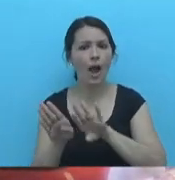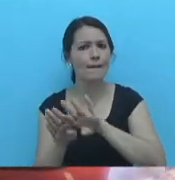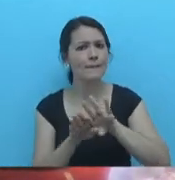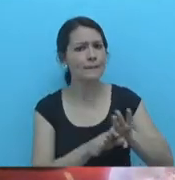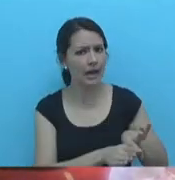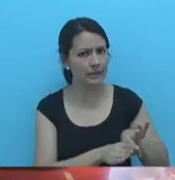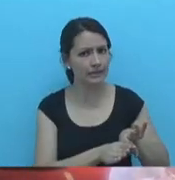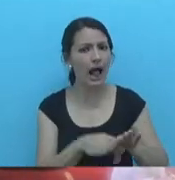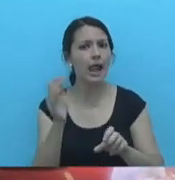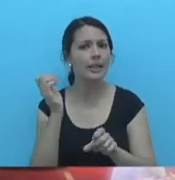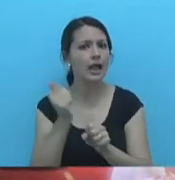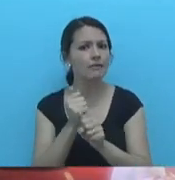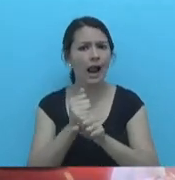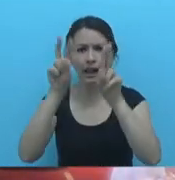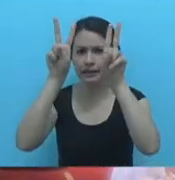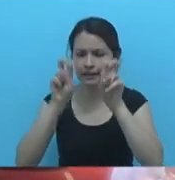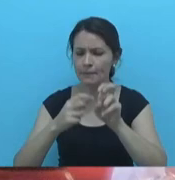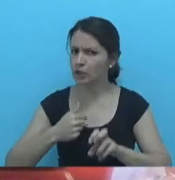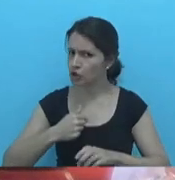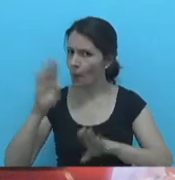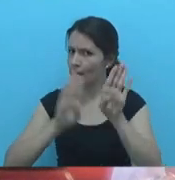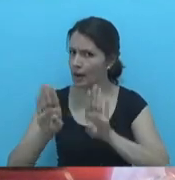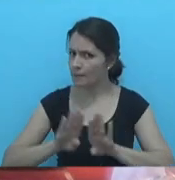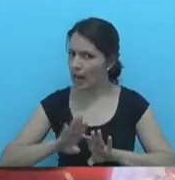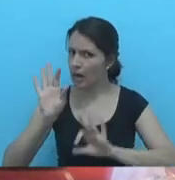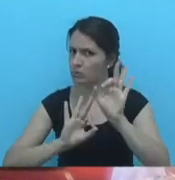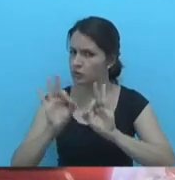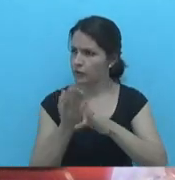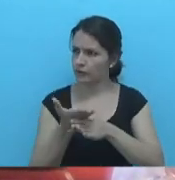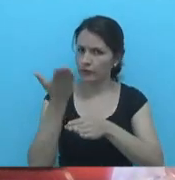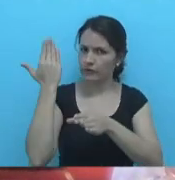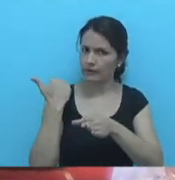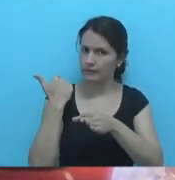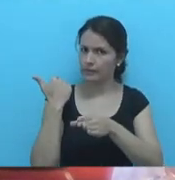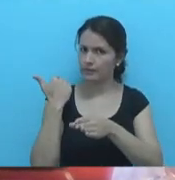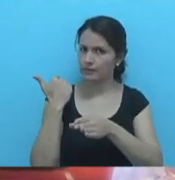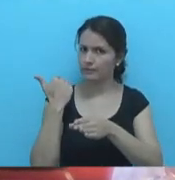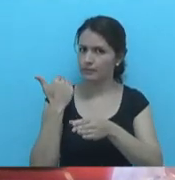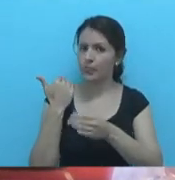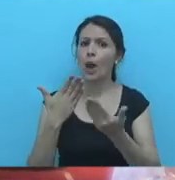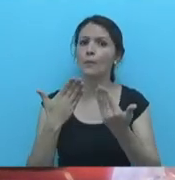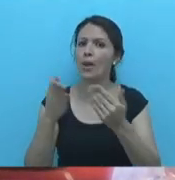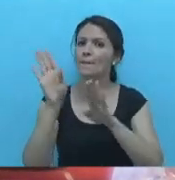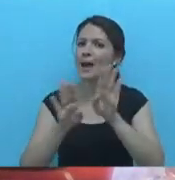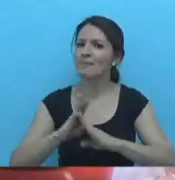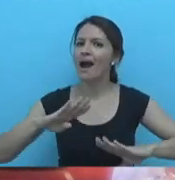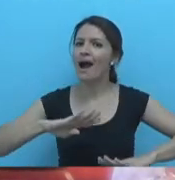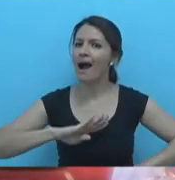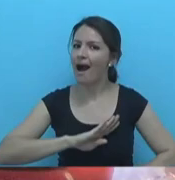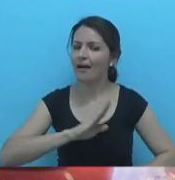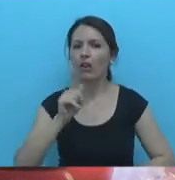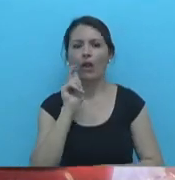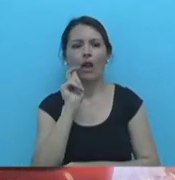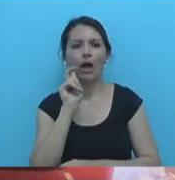definitiva parte del expediente que yo había presentado en su momento, llevando adelante esta jornada en el hall de la legislatura en fecha a